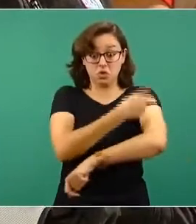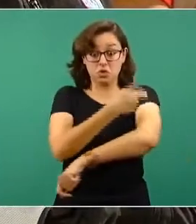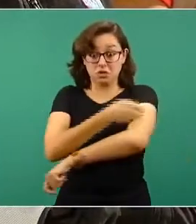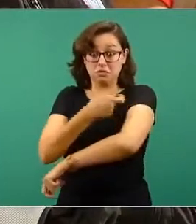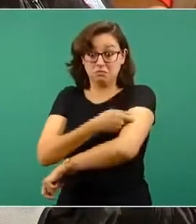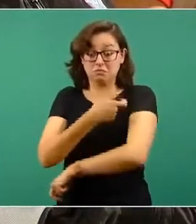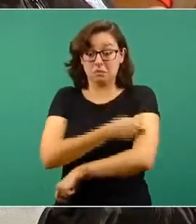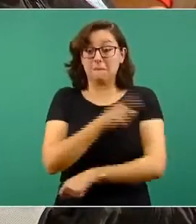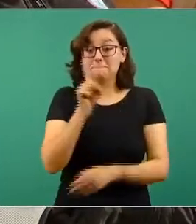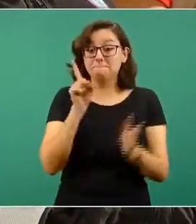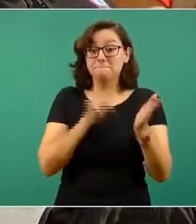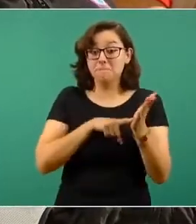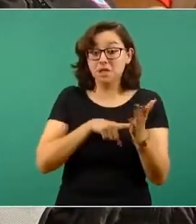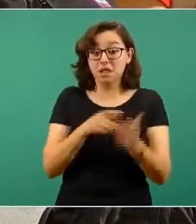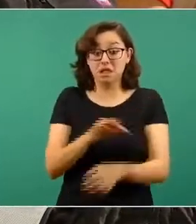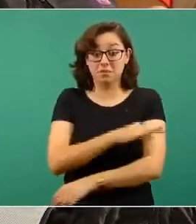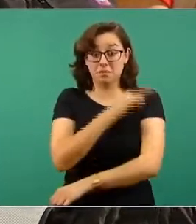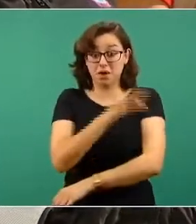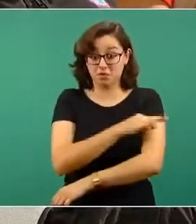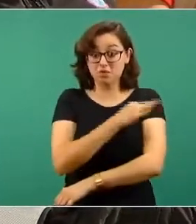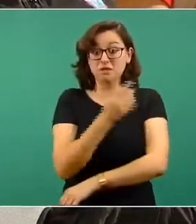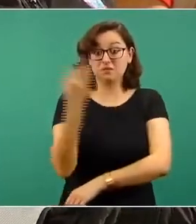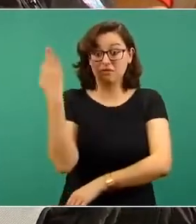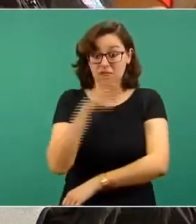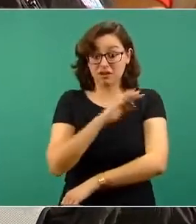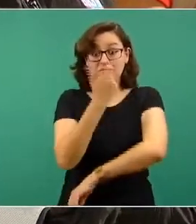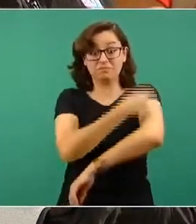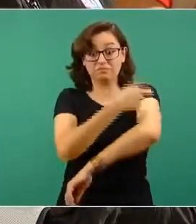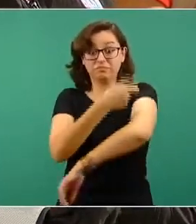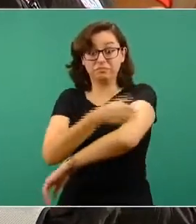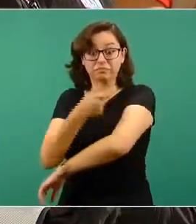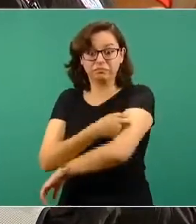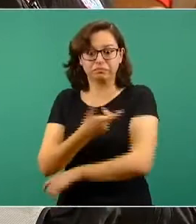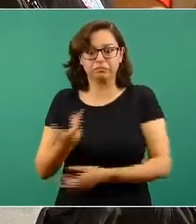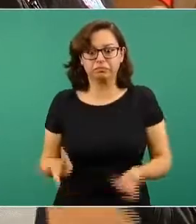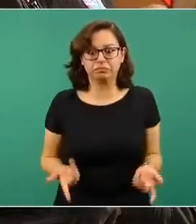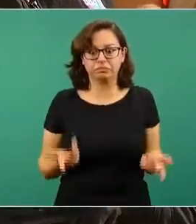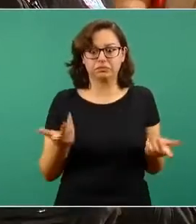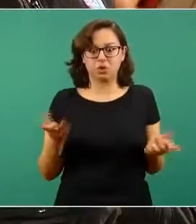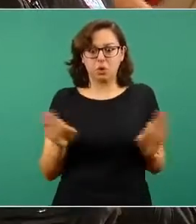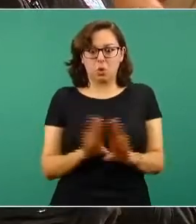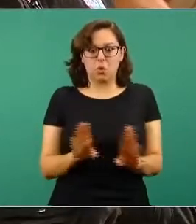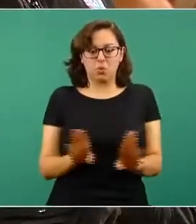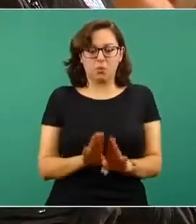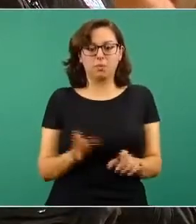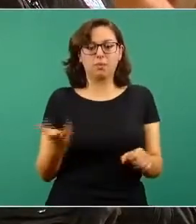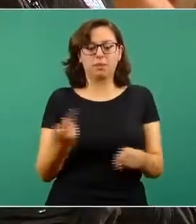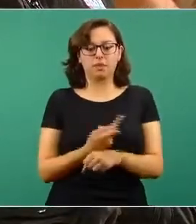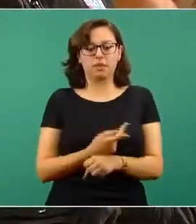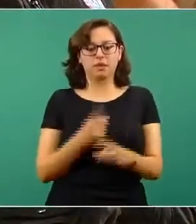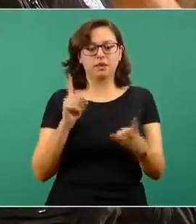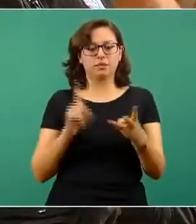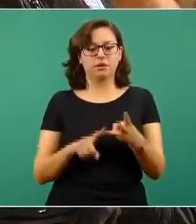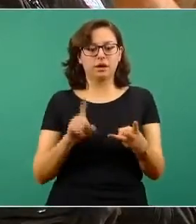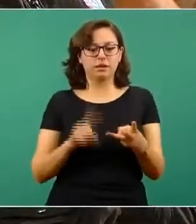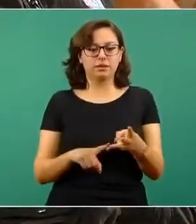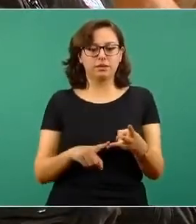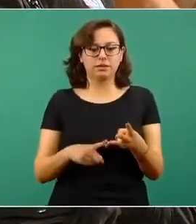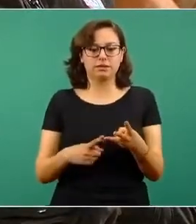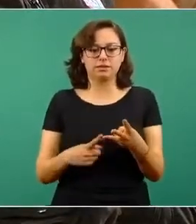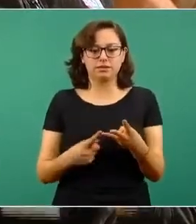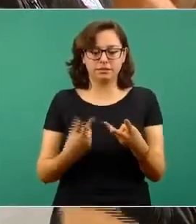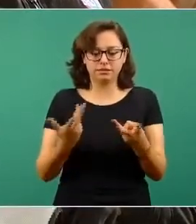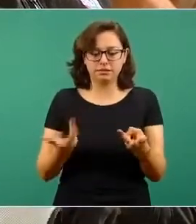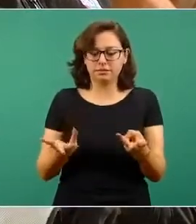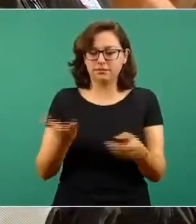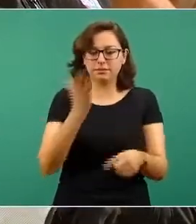1,000 vacunas de estas falsas vacunas, y también quería saber qué medidas de sanción va a haber para las empresas, la maquiladora que